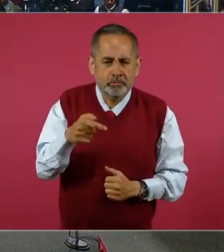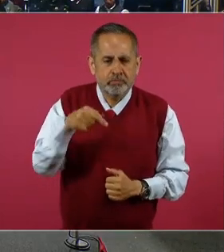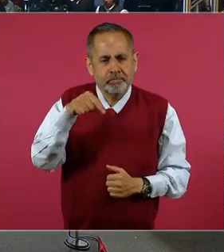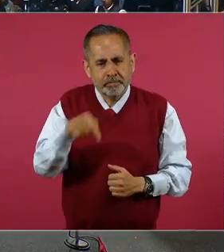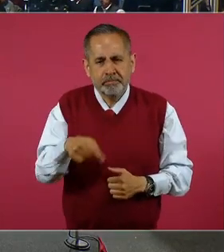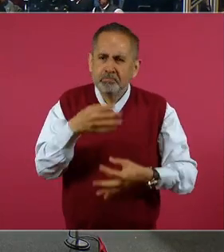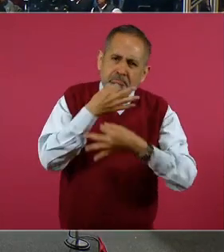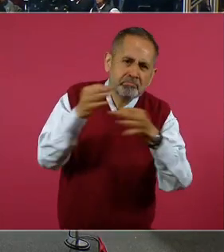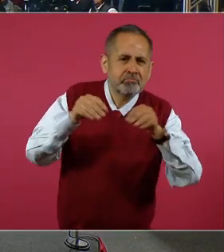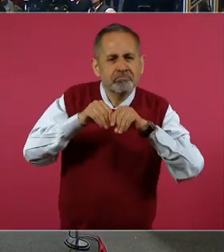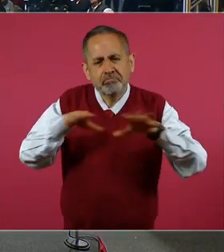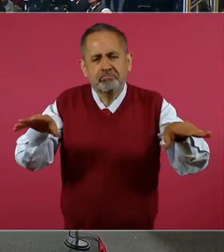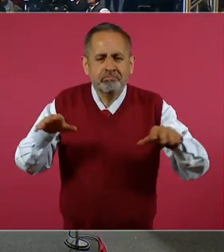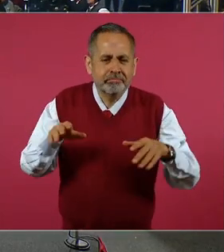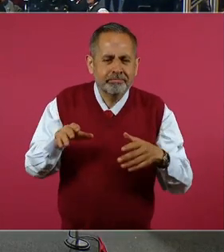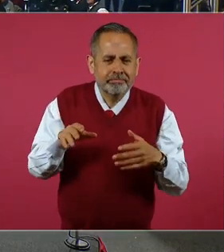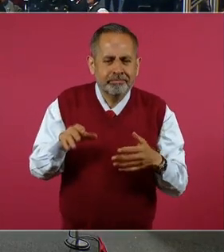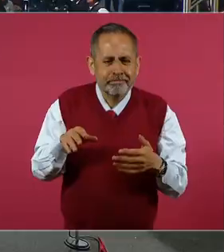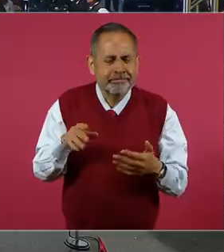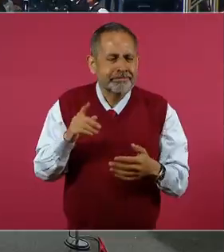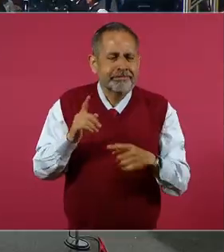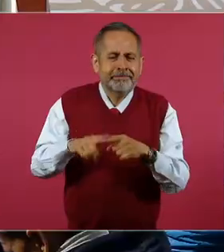a conocer a los